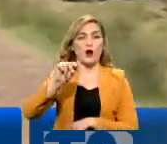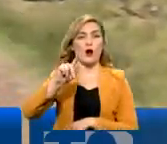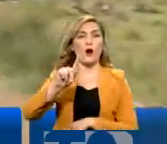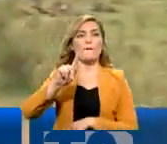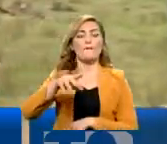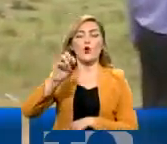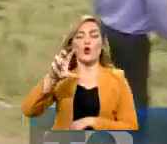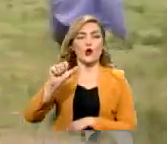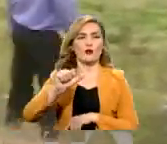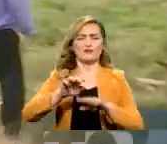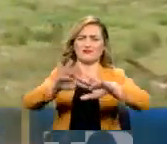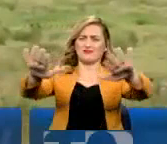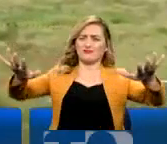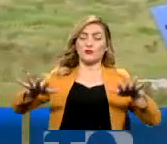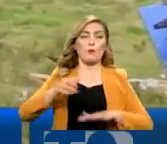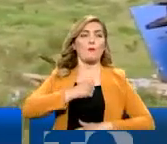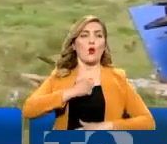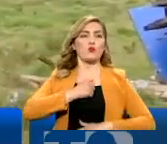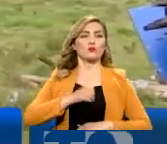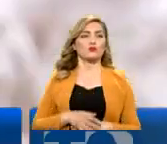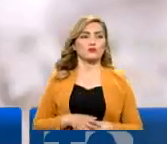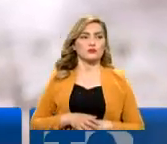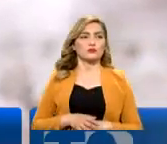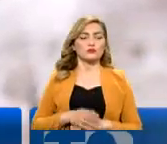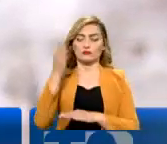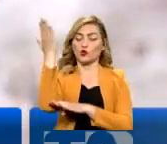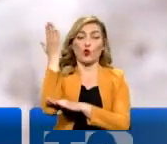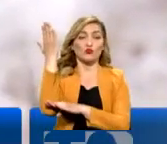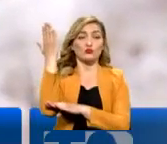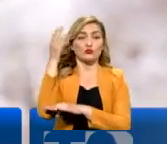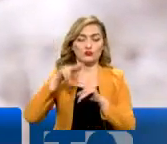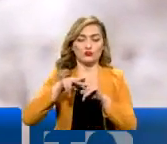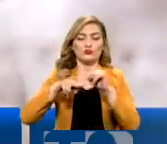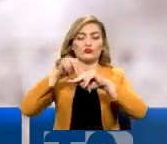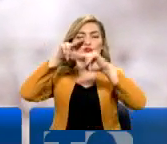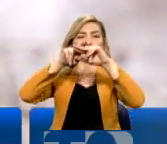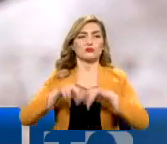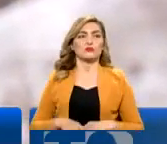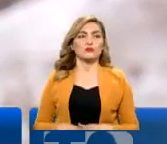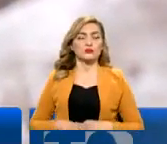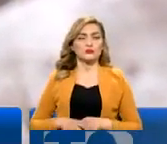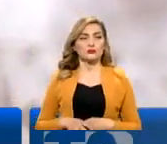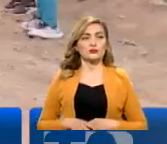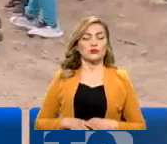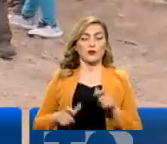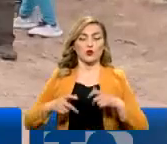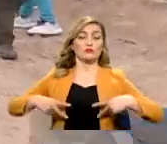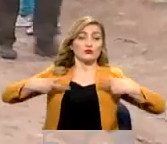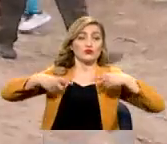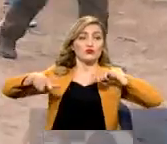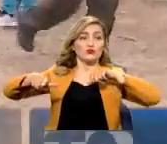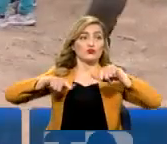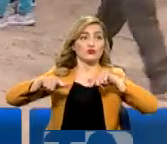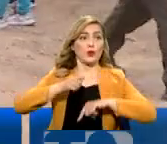una hectárea de terreno que aseguran les pertenece. Cortaron una parte del bosque y se disponen a construir. Sin embargo, quienes viven en estas tierras,